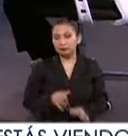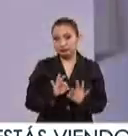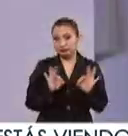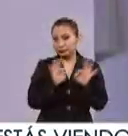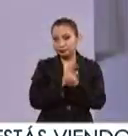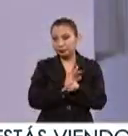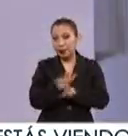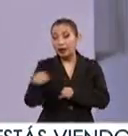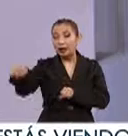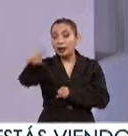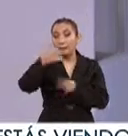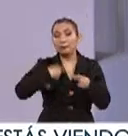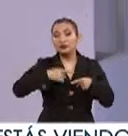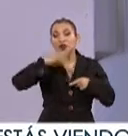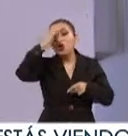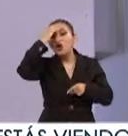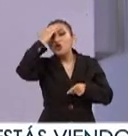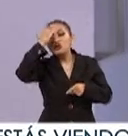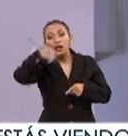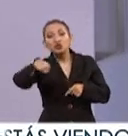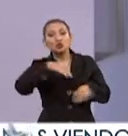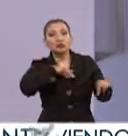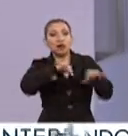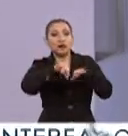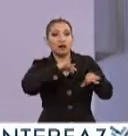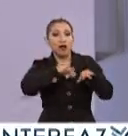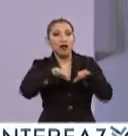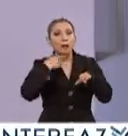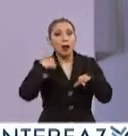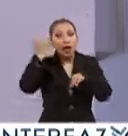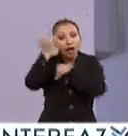creo, que la gente conozca estos esfuerzos que se están haciendo